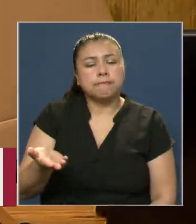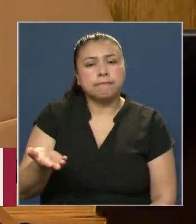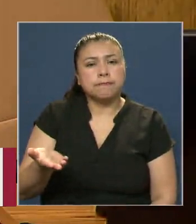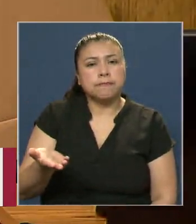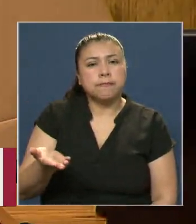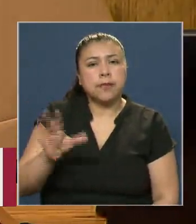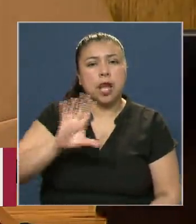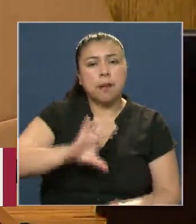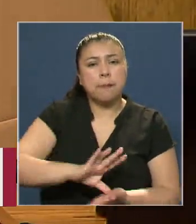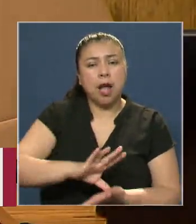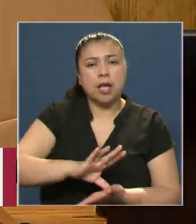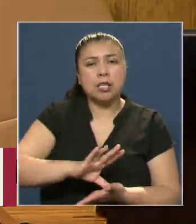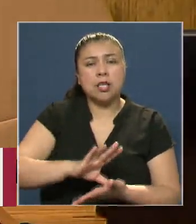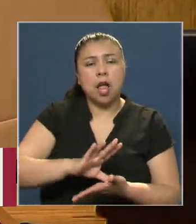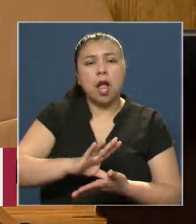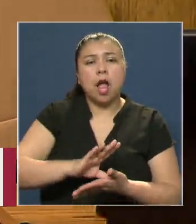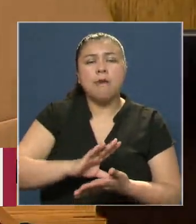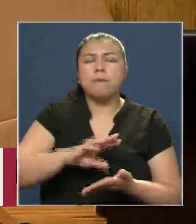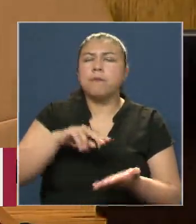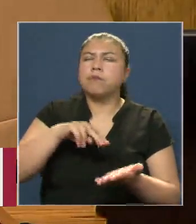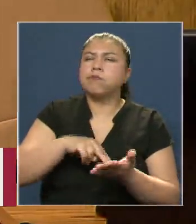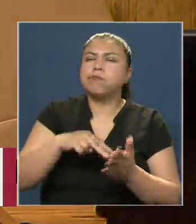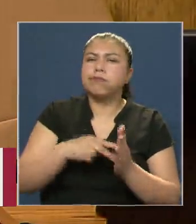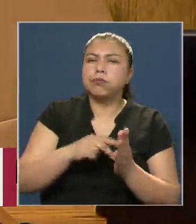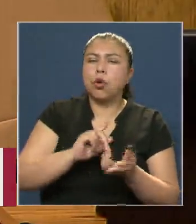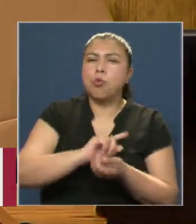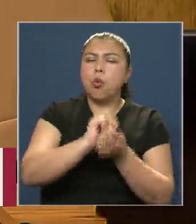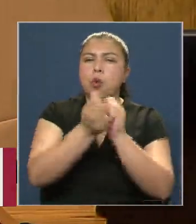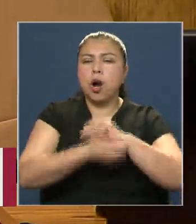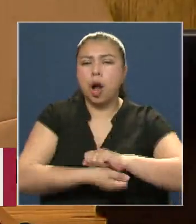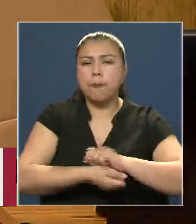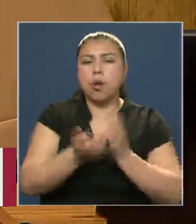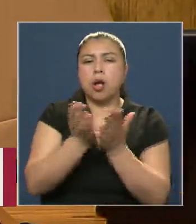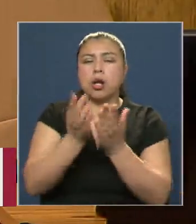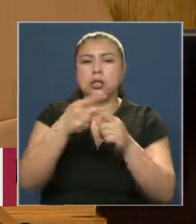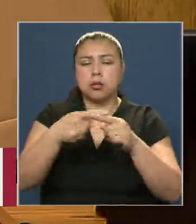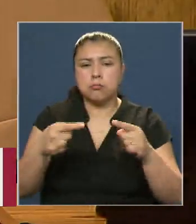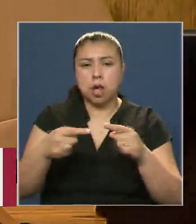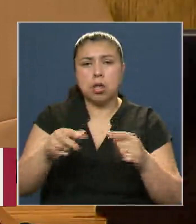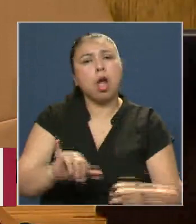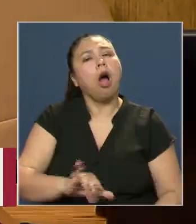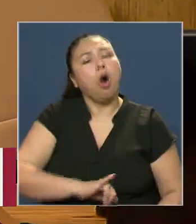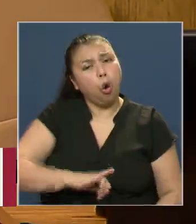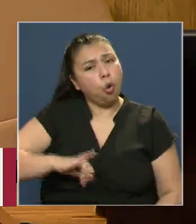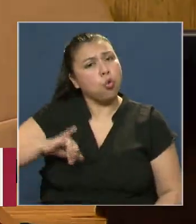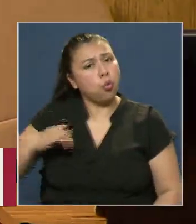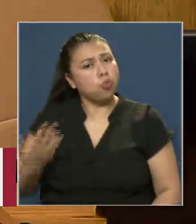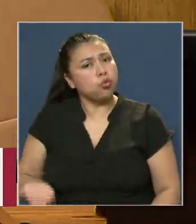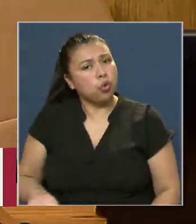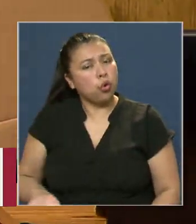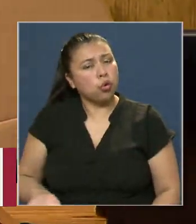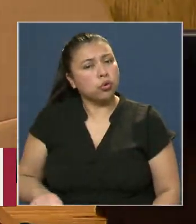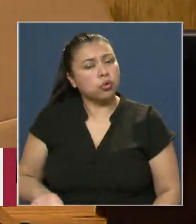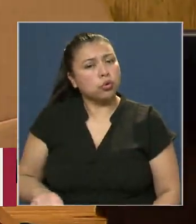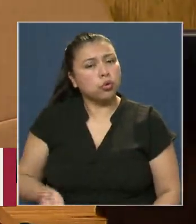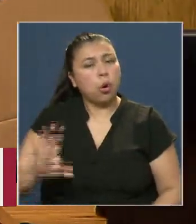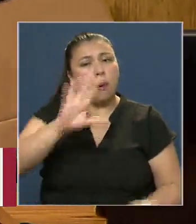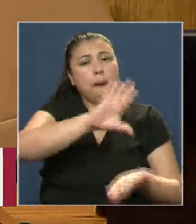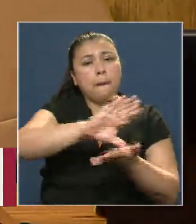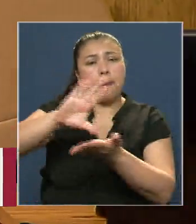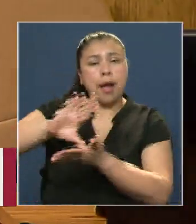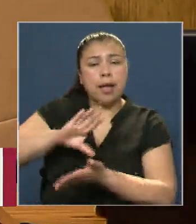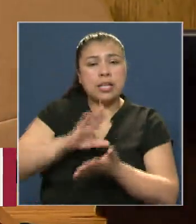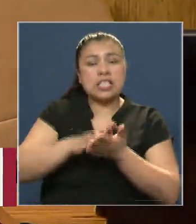el país vivió un tránsito hacia un país de clase media. Y hoy día somos un país de clase media orgullosamente. Los países